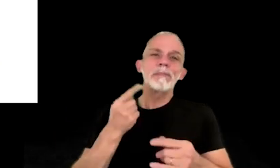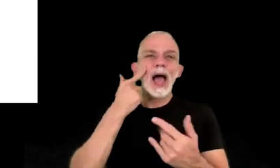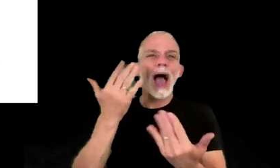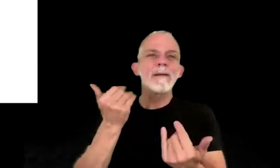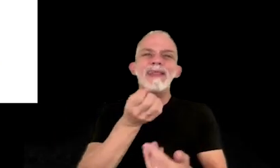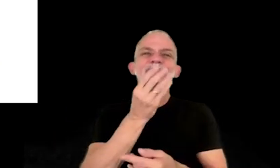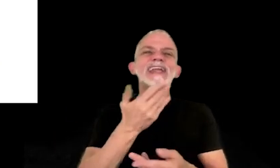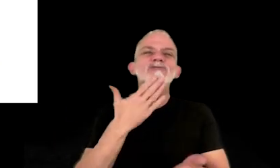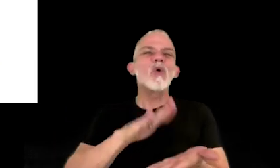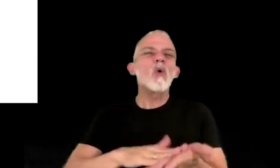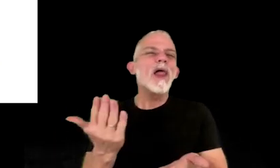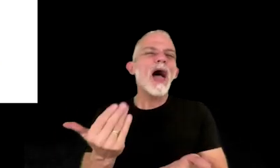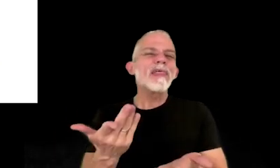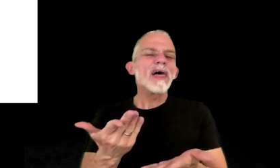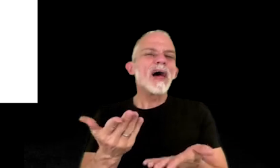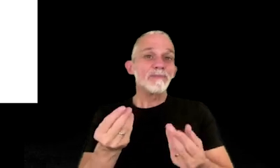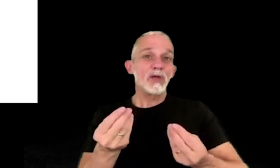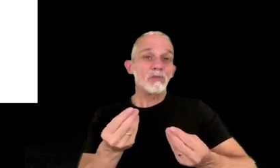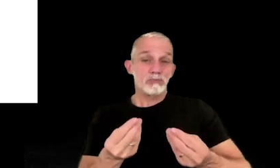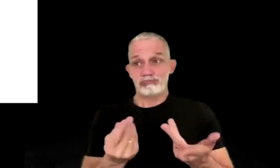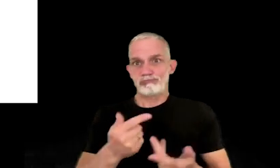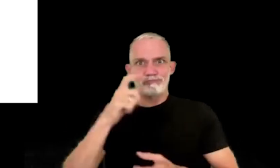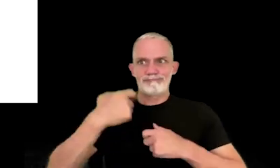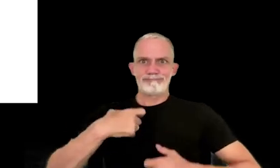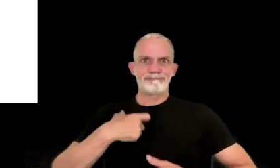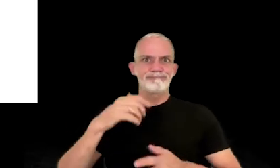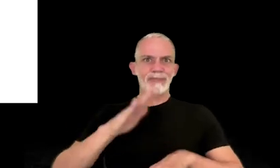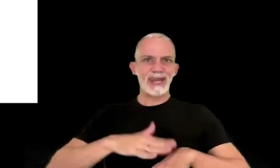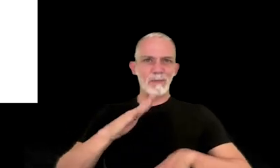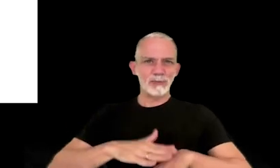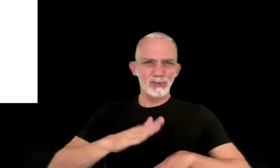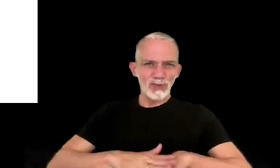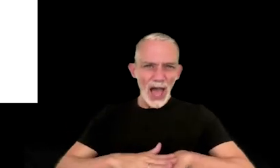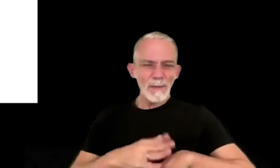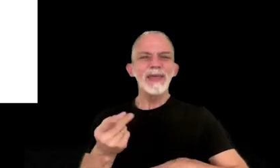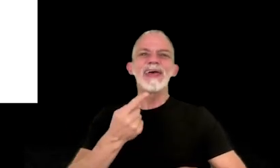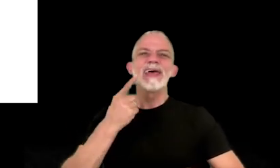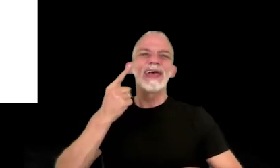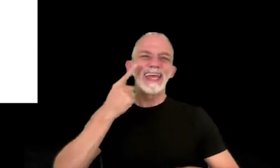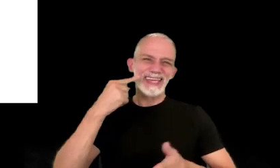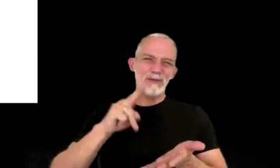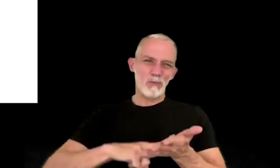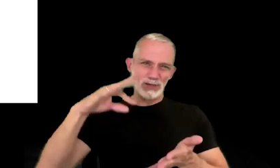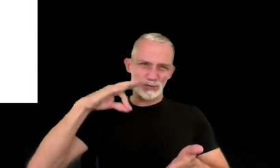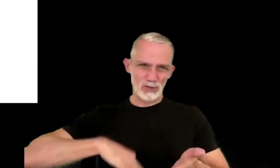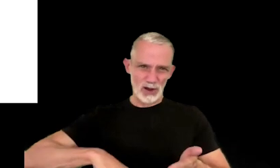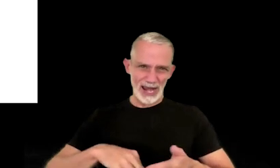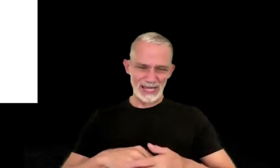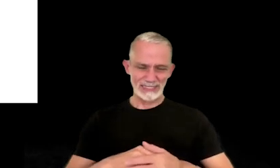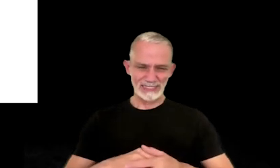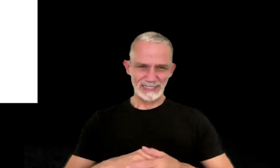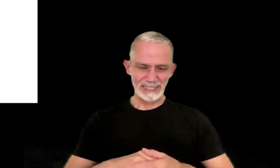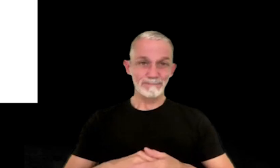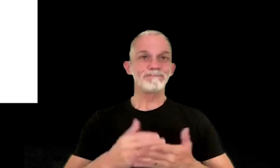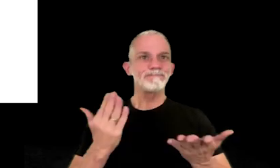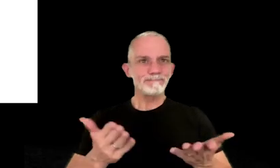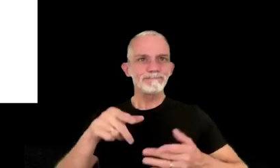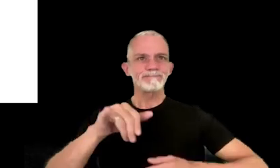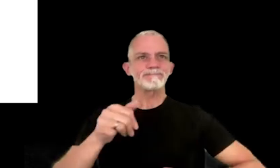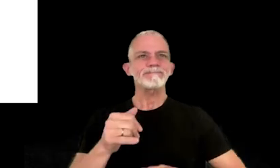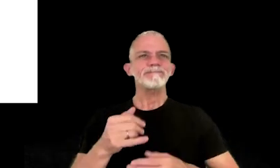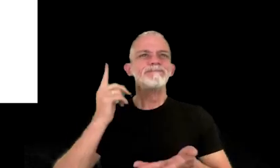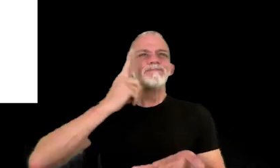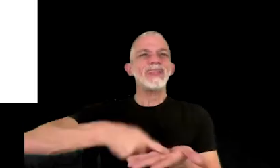declaración jurada como contribuyentes responsables del gravamen. Y ahora sí, el